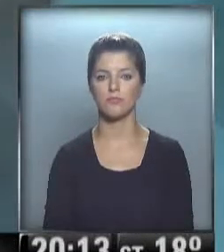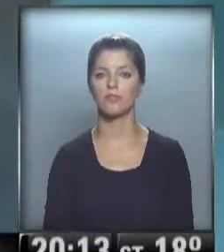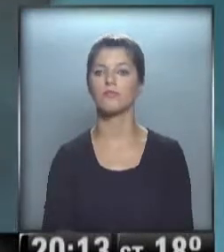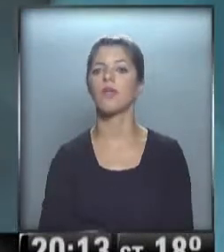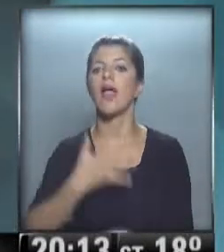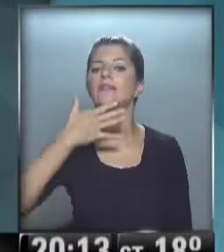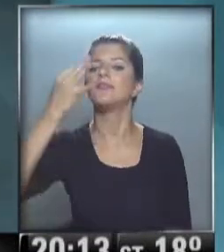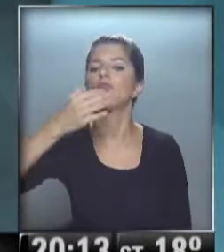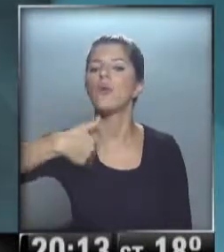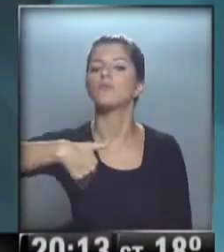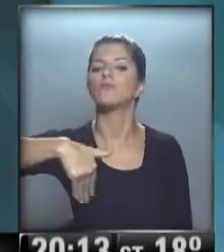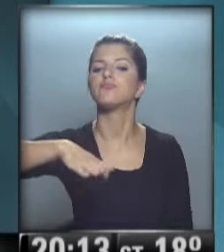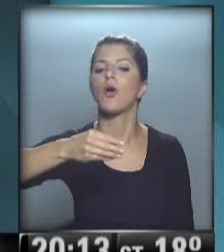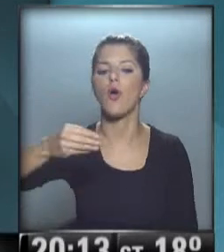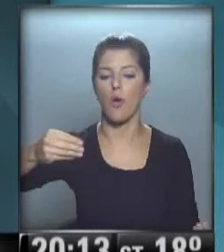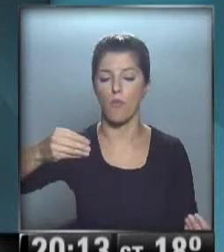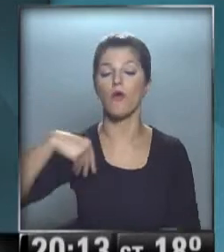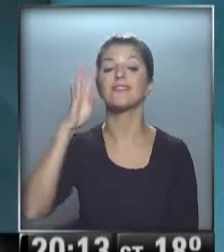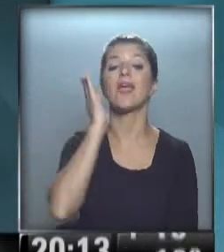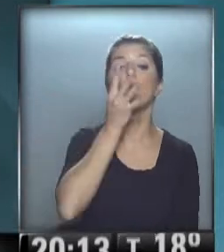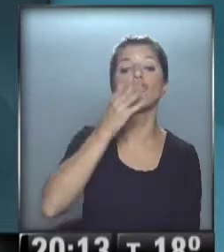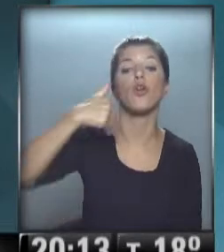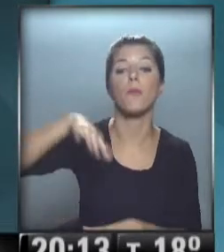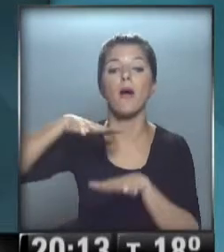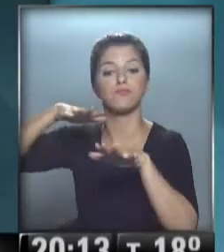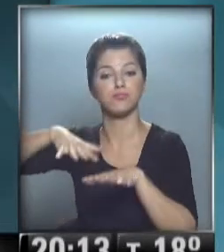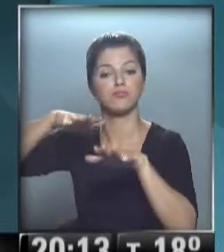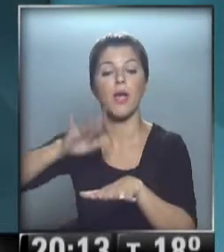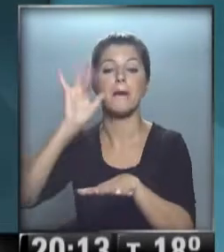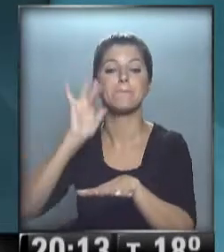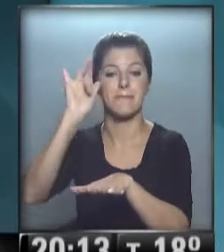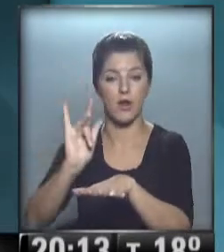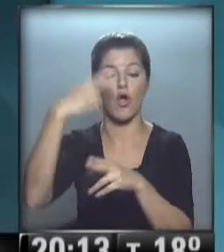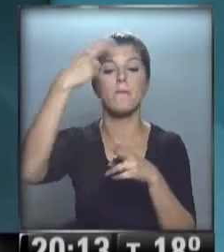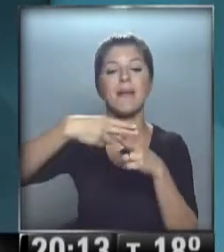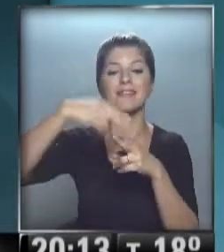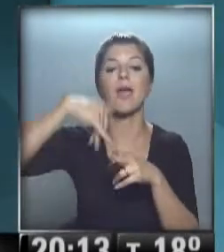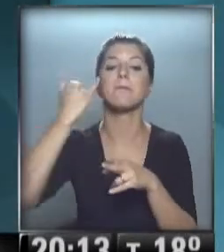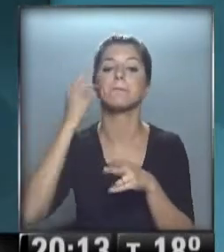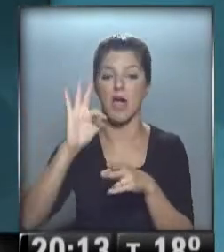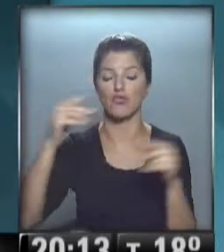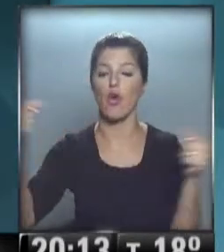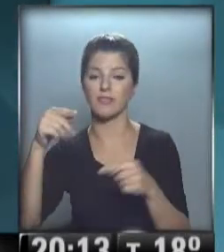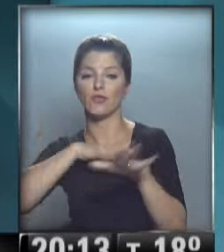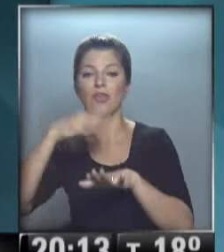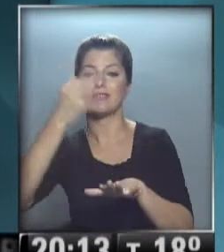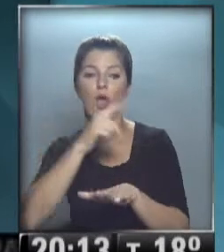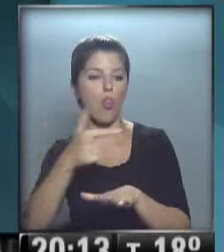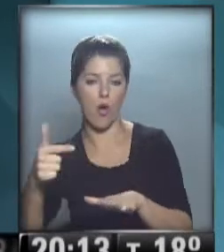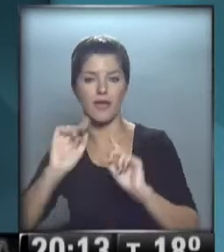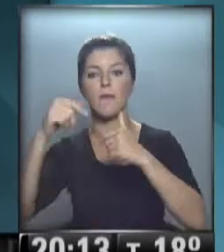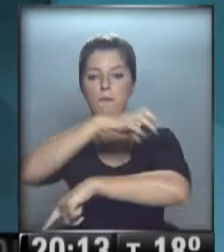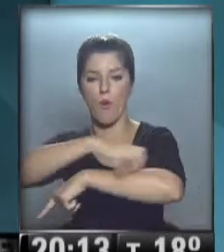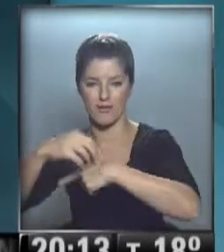Definiendo la marcha. Hugo Moyano prepara una movilización para el miércoles a Plaza de Mayo contra la inseguridad y la